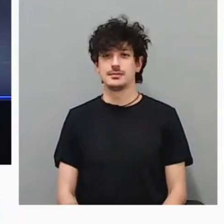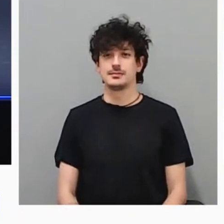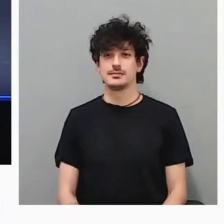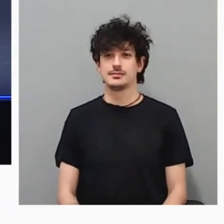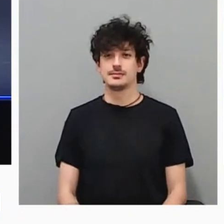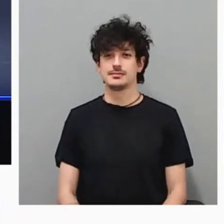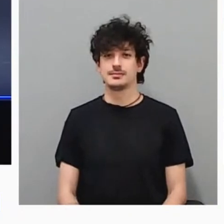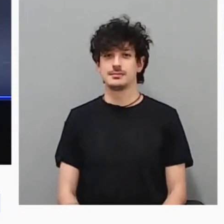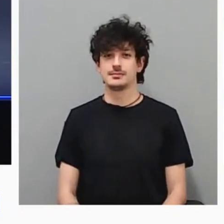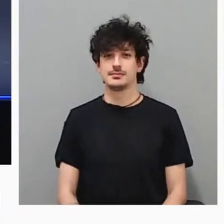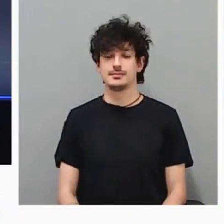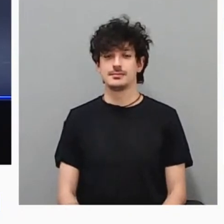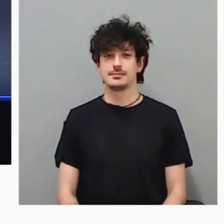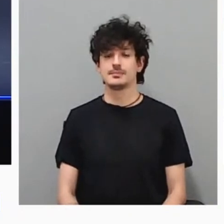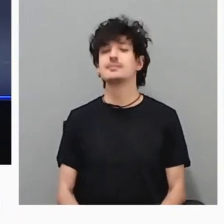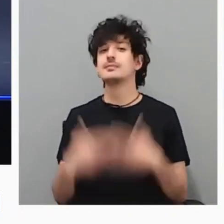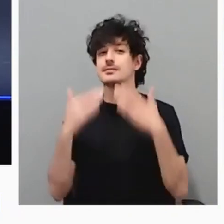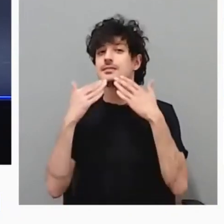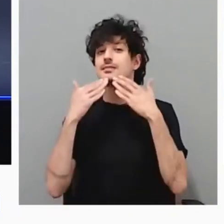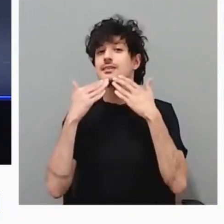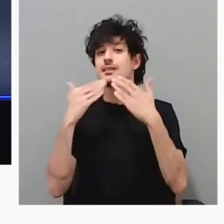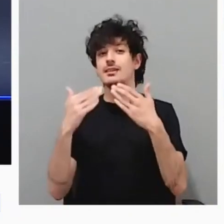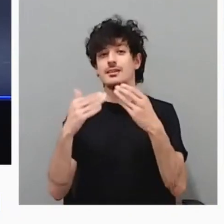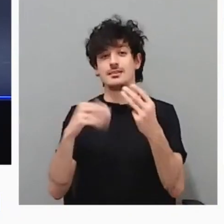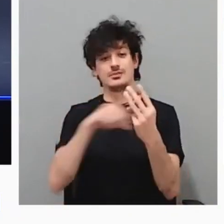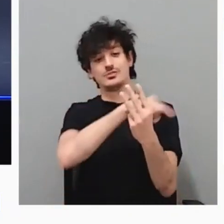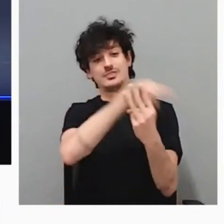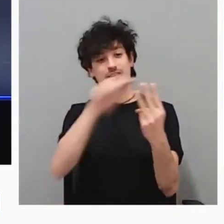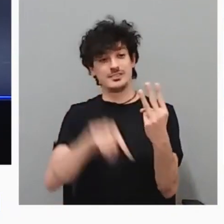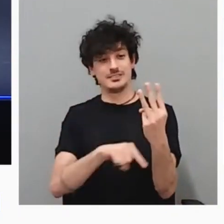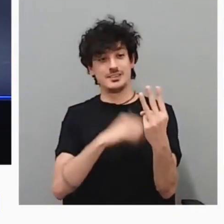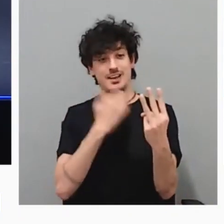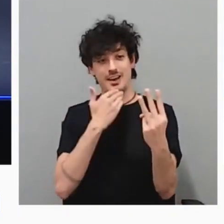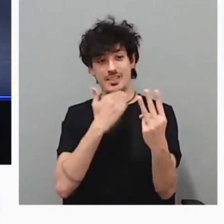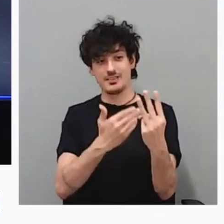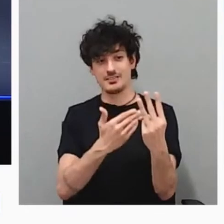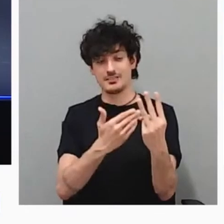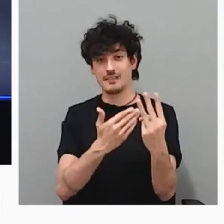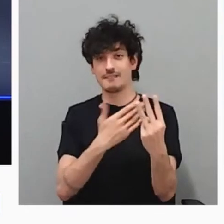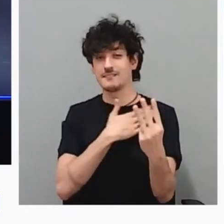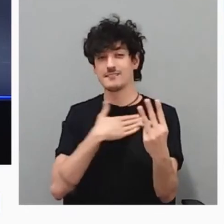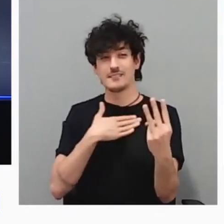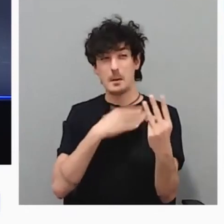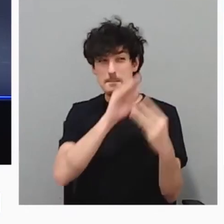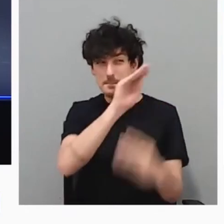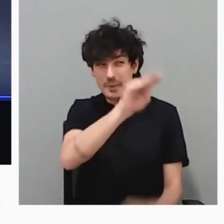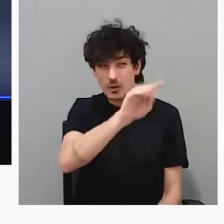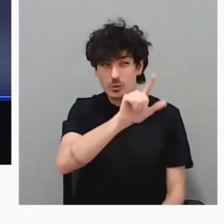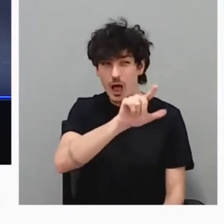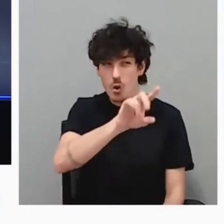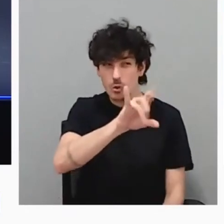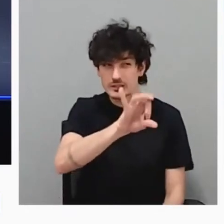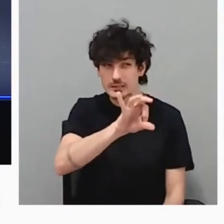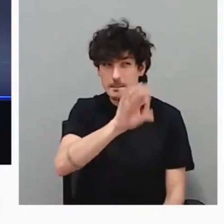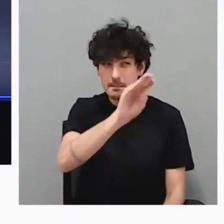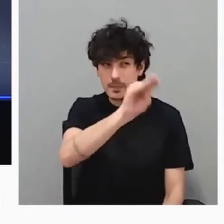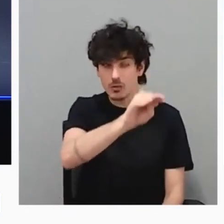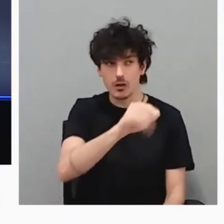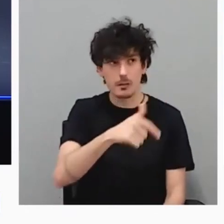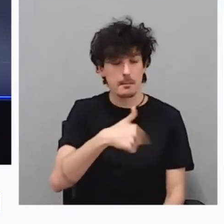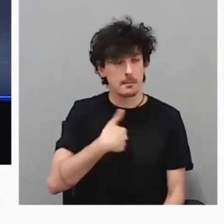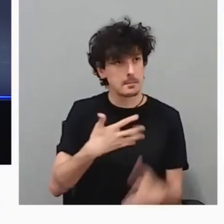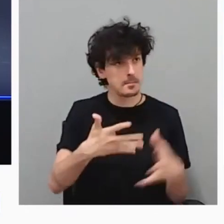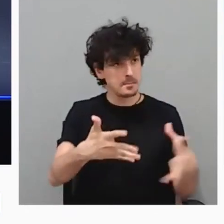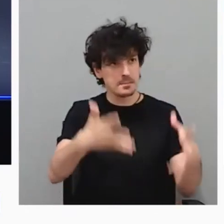Sí, muchísimas gracias a los tres. Me gustaría hacer una consulta a Luis. Me ha gustado mucho el planteamiento